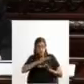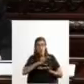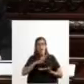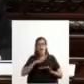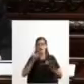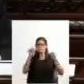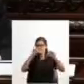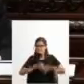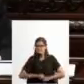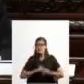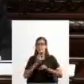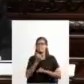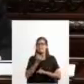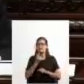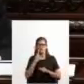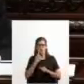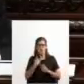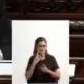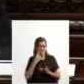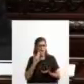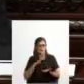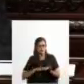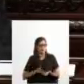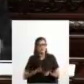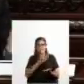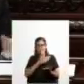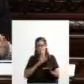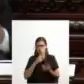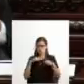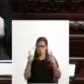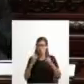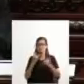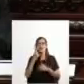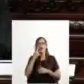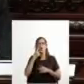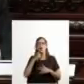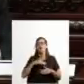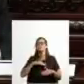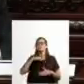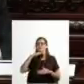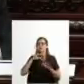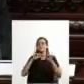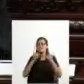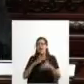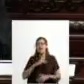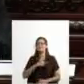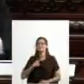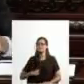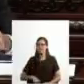violenta caída de precios a la que creo que no hay que hacer mucha referencia, puesto que todos conocemos el sobrestock que tiene China.